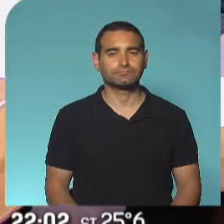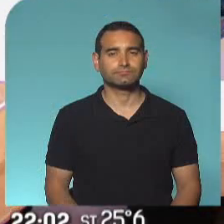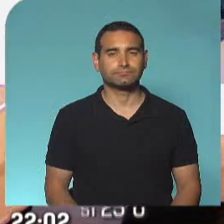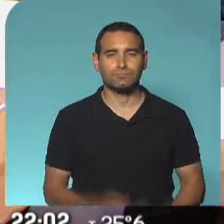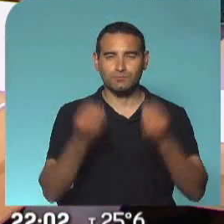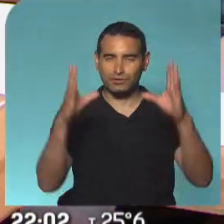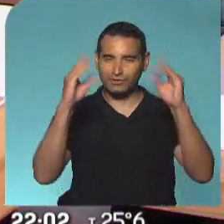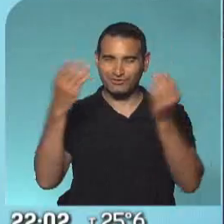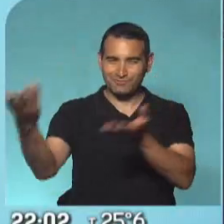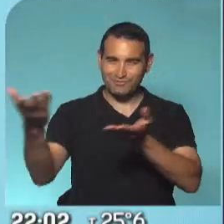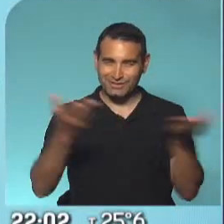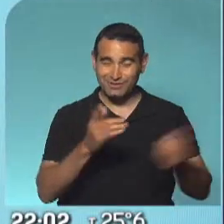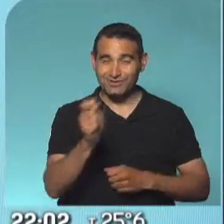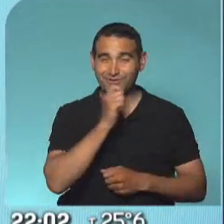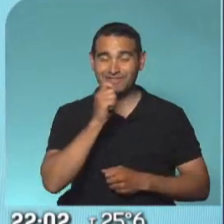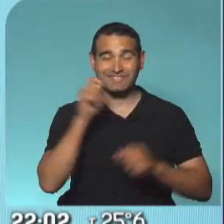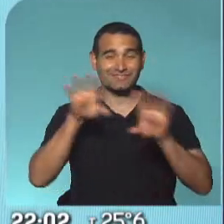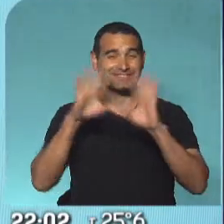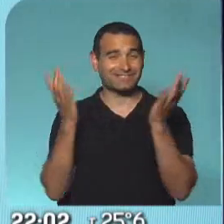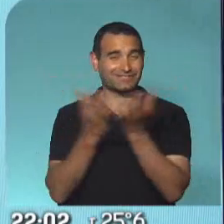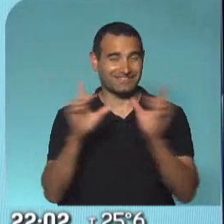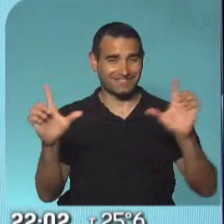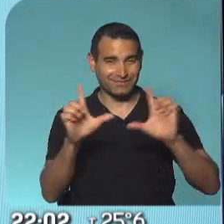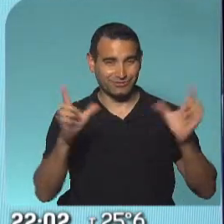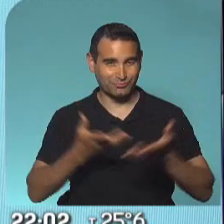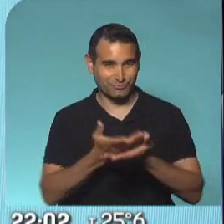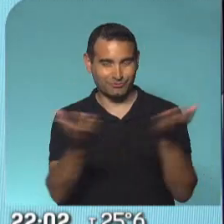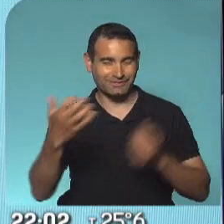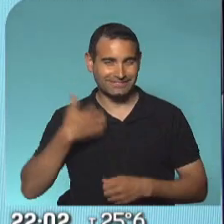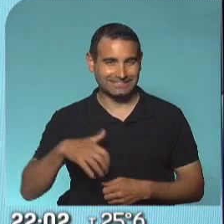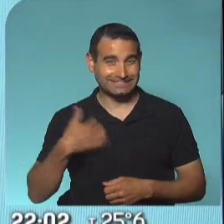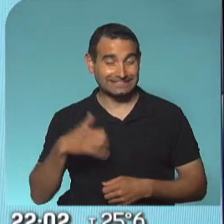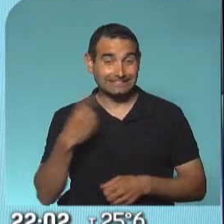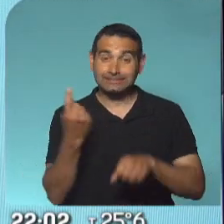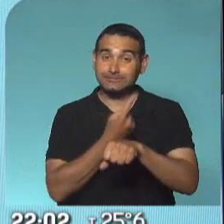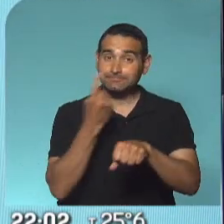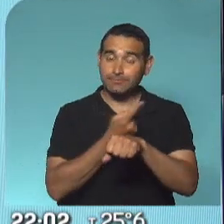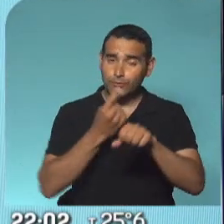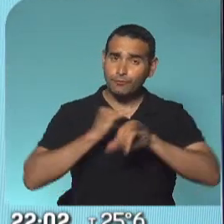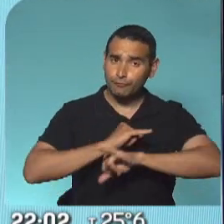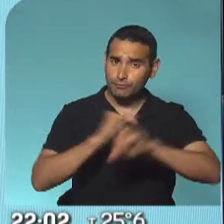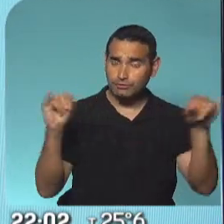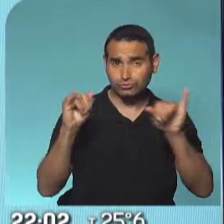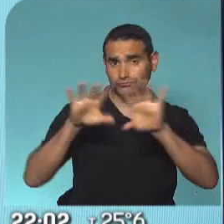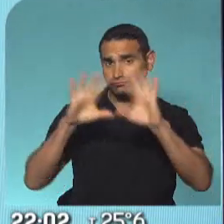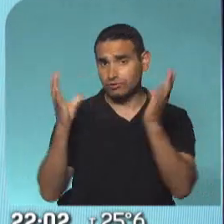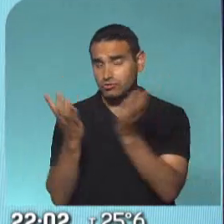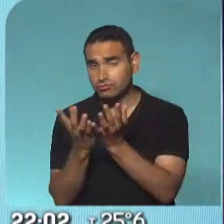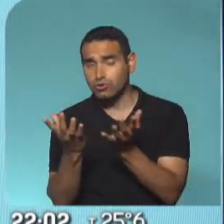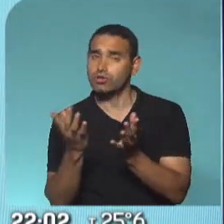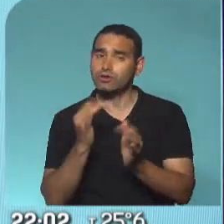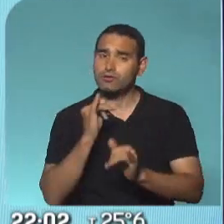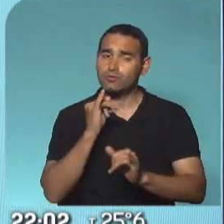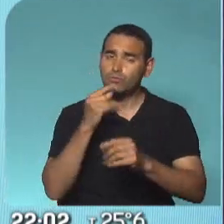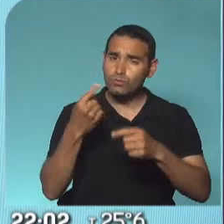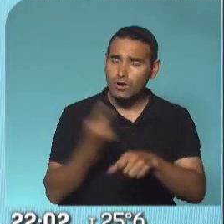Buenas noches, bienvenidos al Noticiero Internacional de la Televisión Pública Argentina. Una hora de información internacional, una hora de